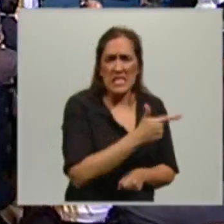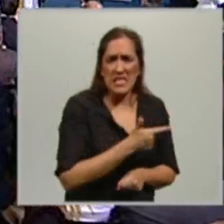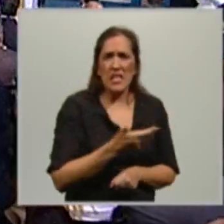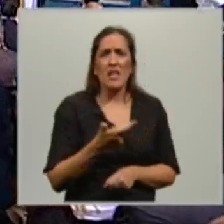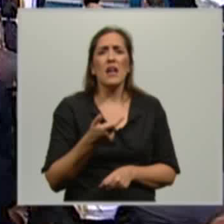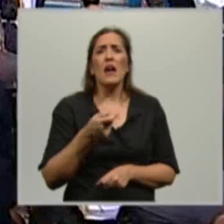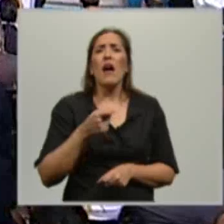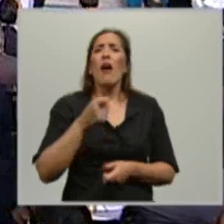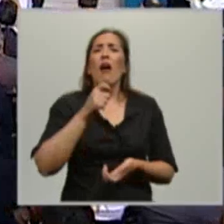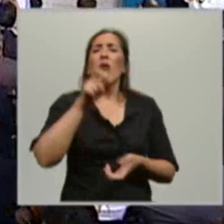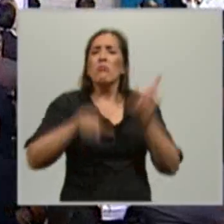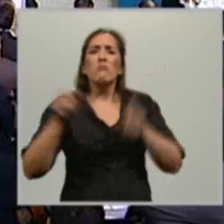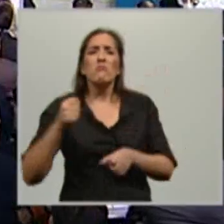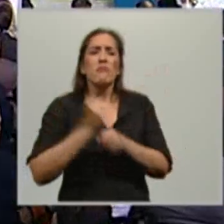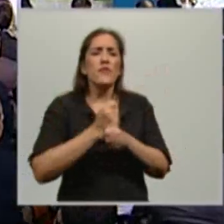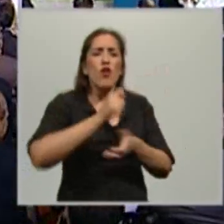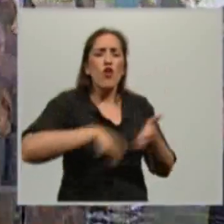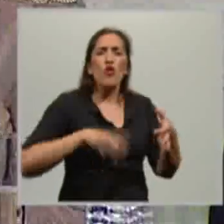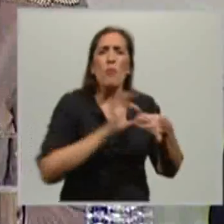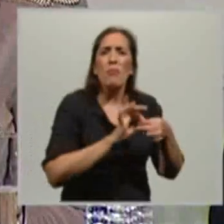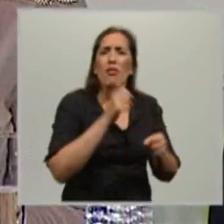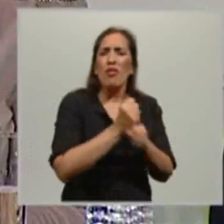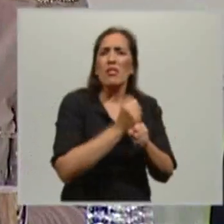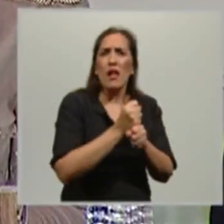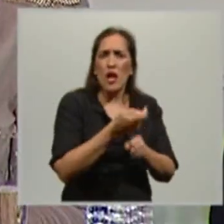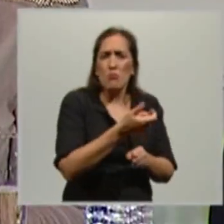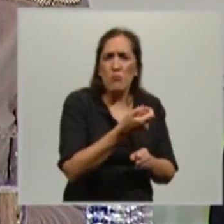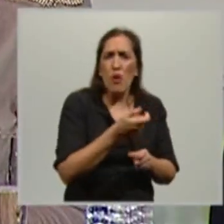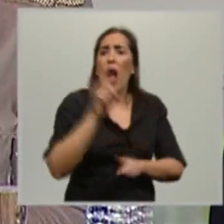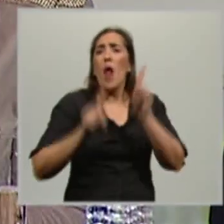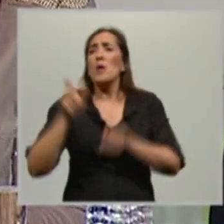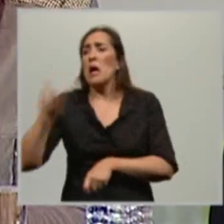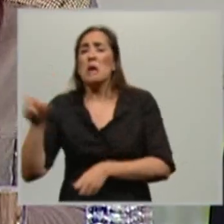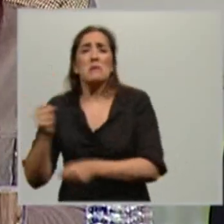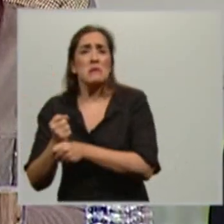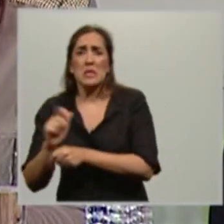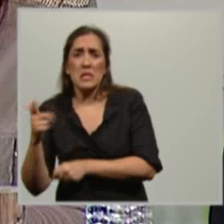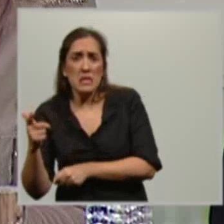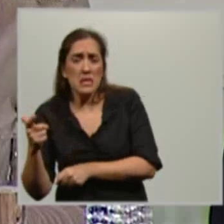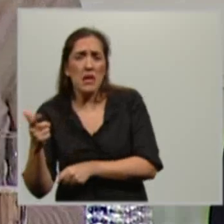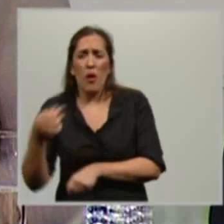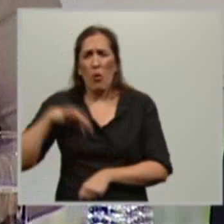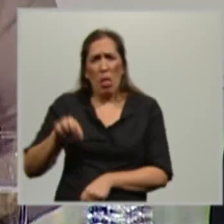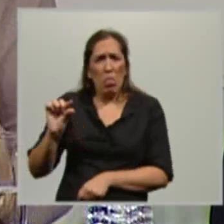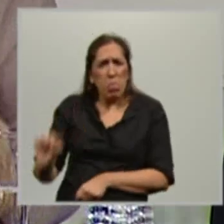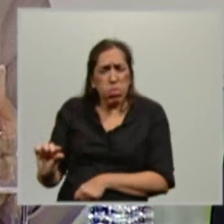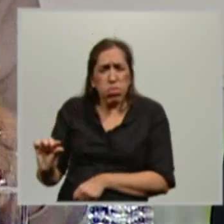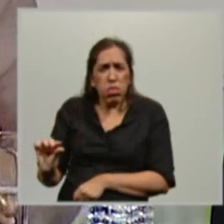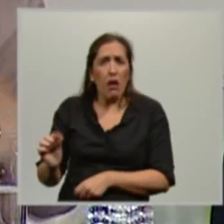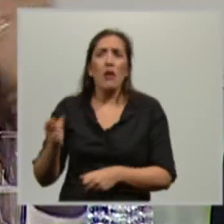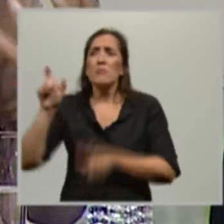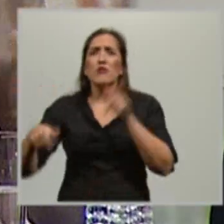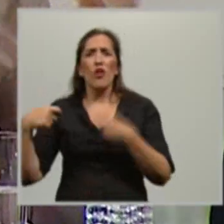poquísimos convenios colectivos de trabajo, casi ninguno, con gente que si tenía trabajo ganaba muy poco, no había